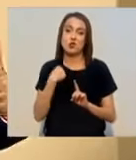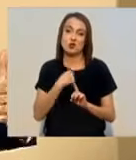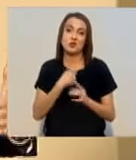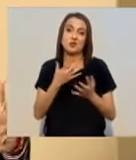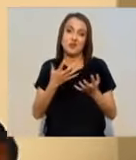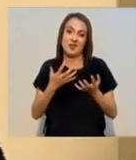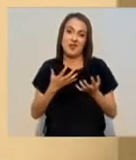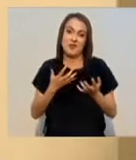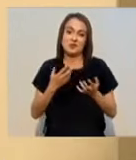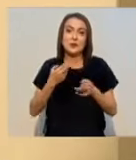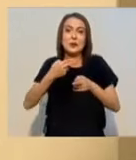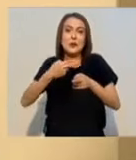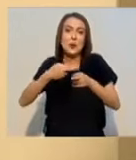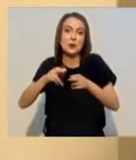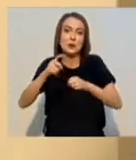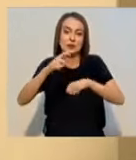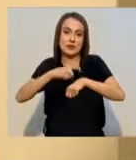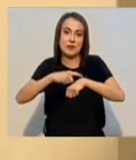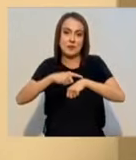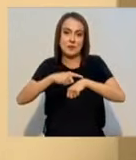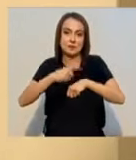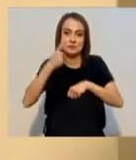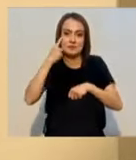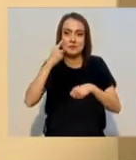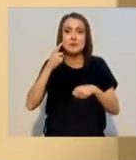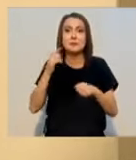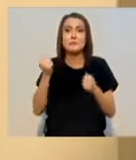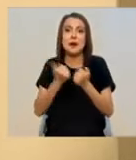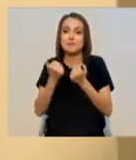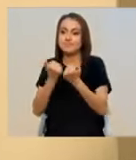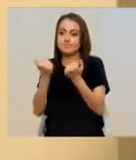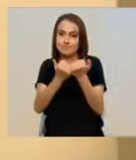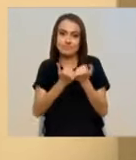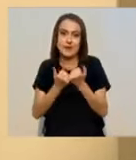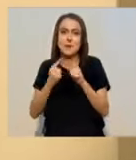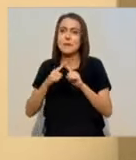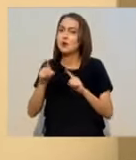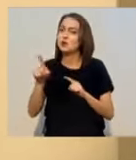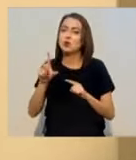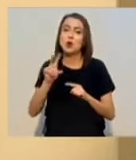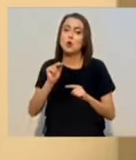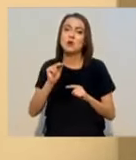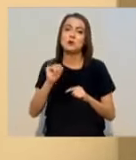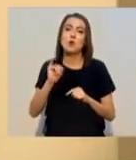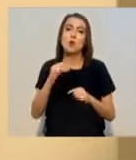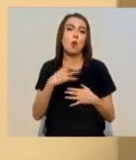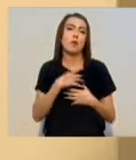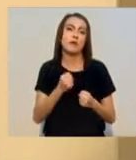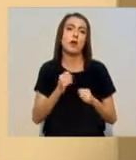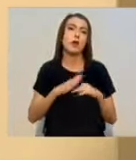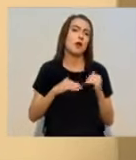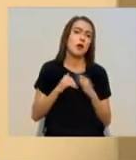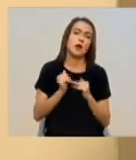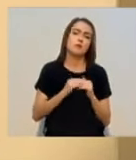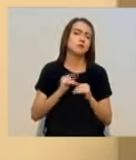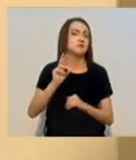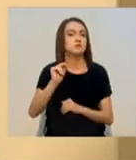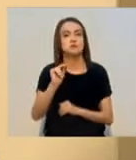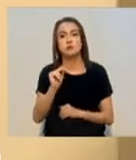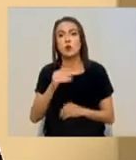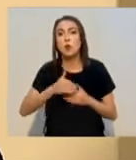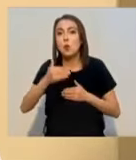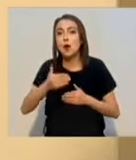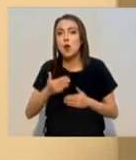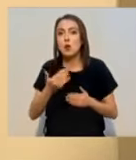estar en poco tiempo en términos de capacidad. Pero eso no es una zona de confort. En esto, cuando